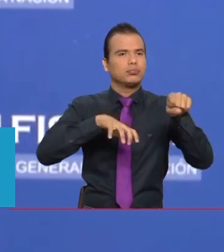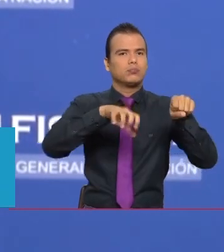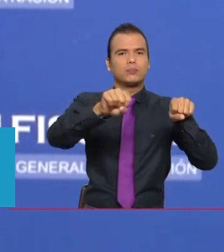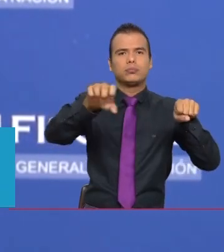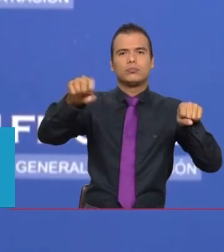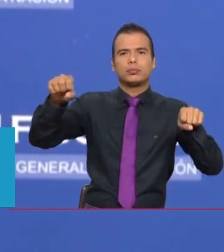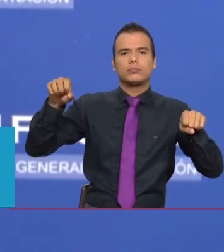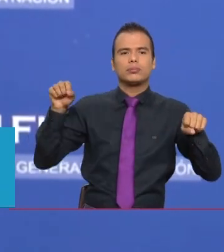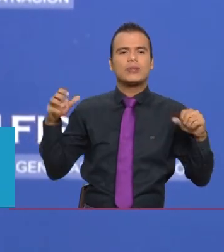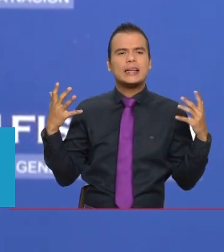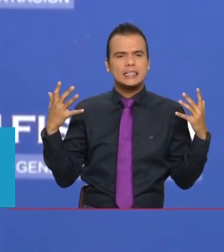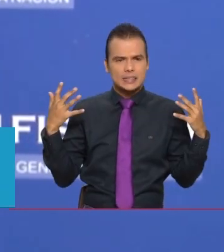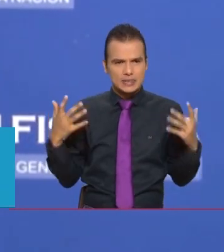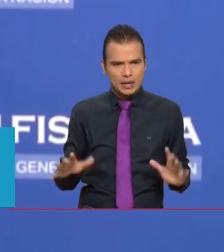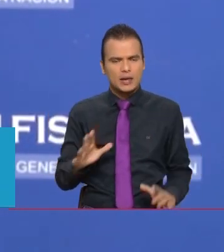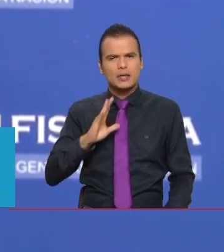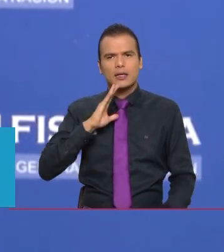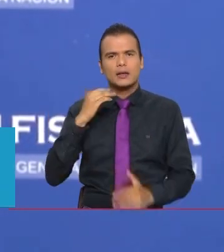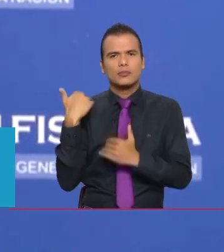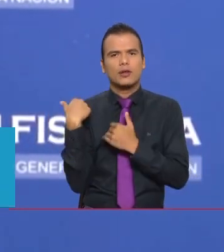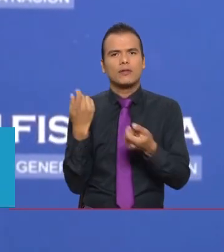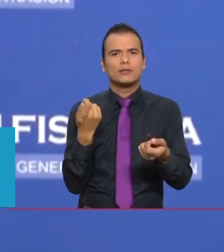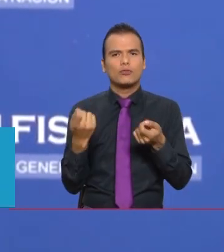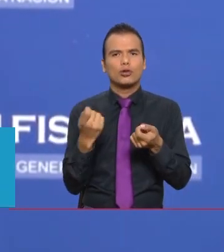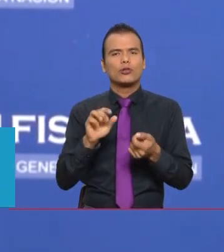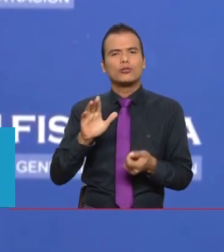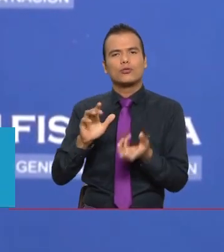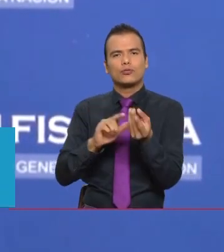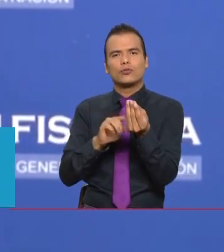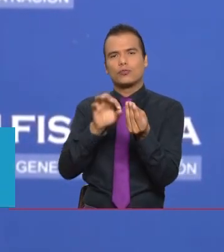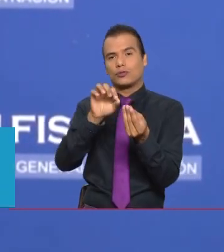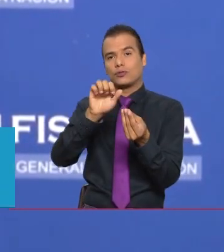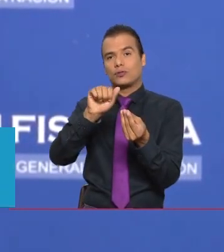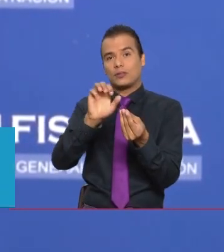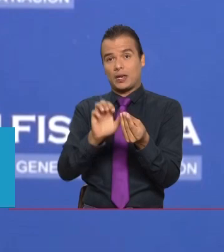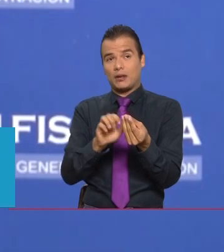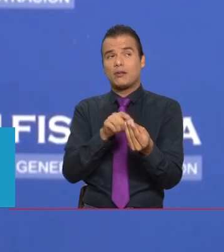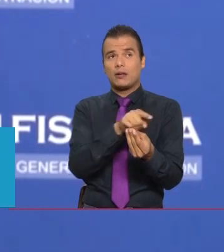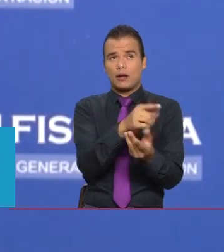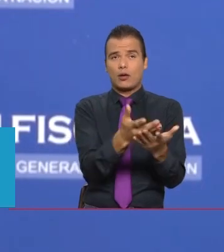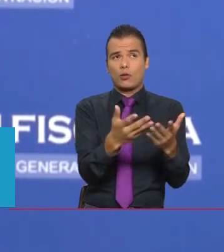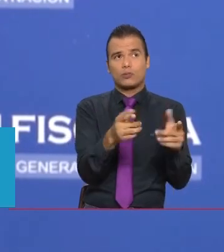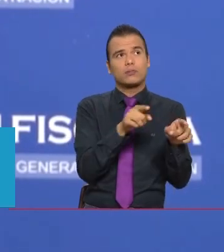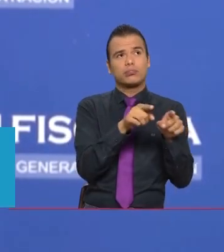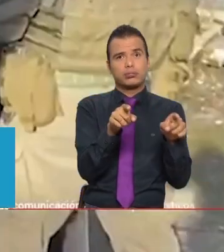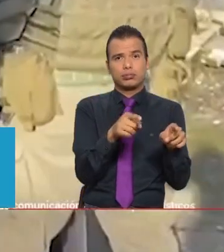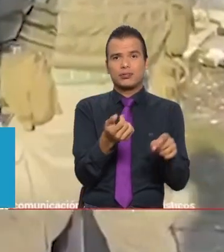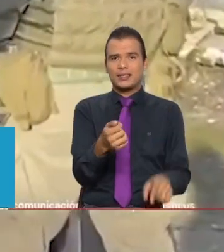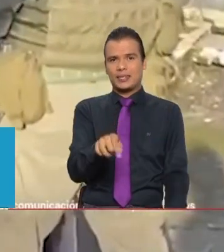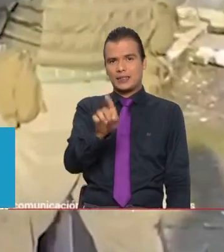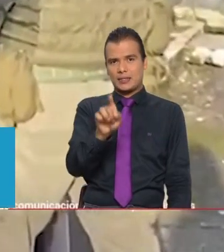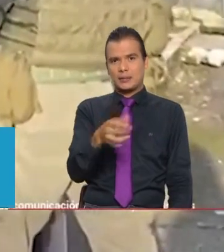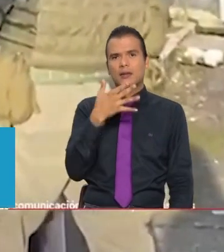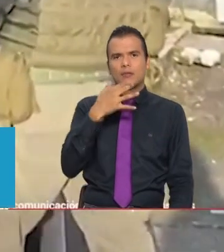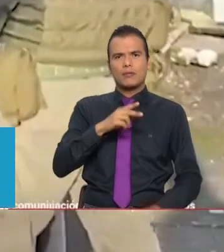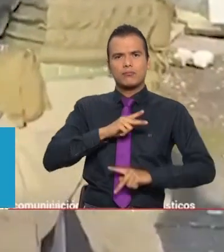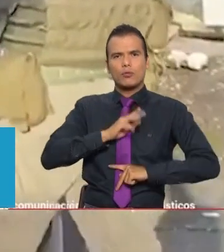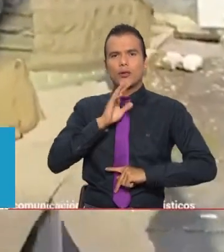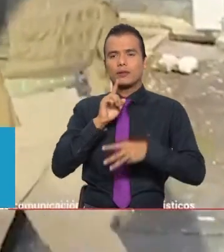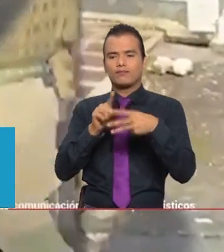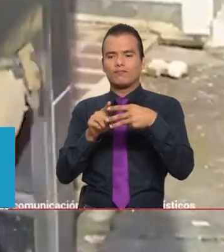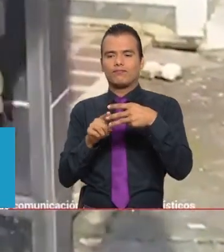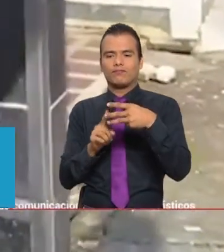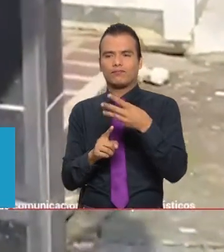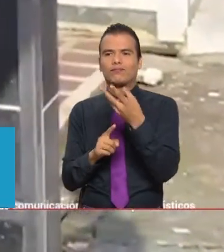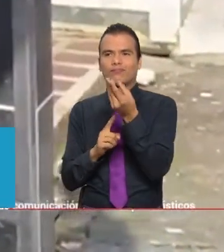será la encargada de administrar los bienes ocupados, los que estarían a nombre de los señalados cabecillas de la red narcotraficante,